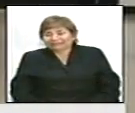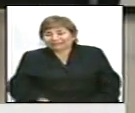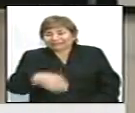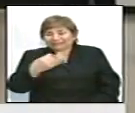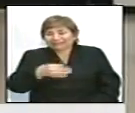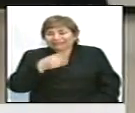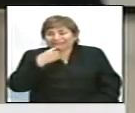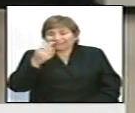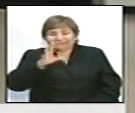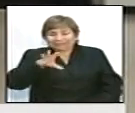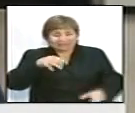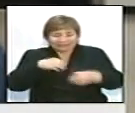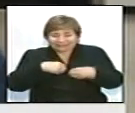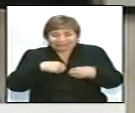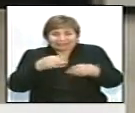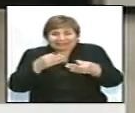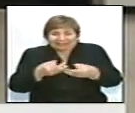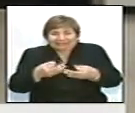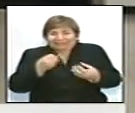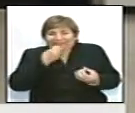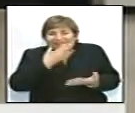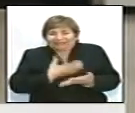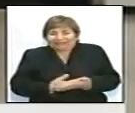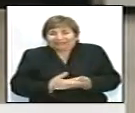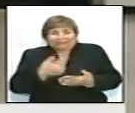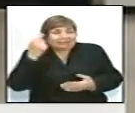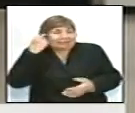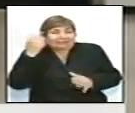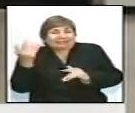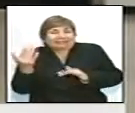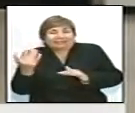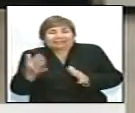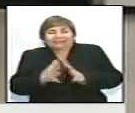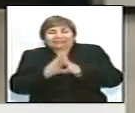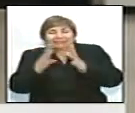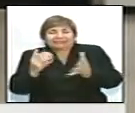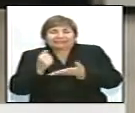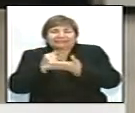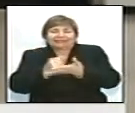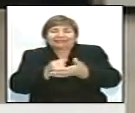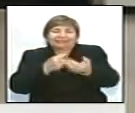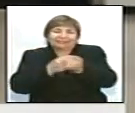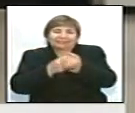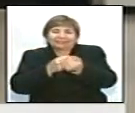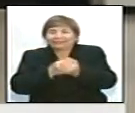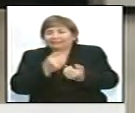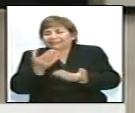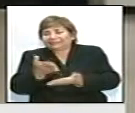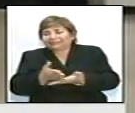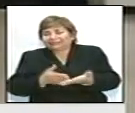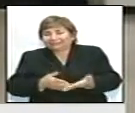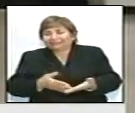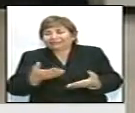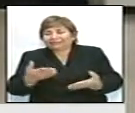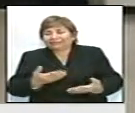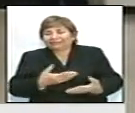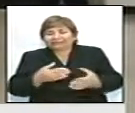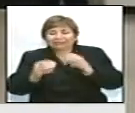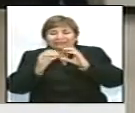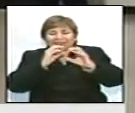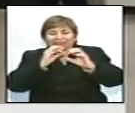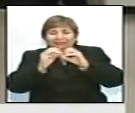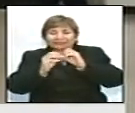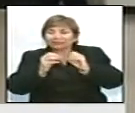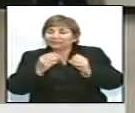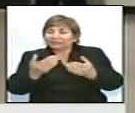Realmente todavía no lo asimilo muy bien, ¿no? Porque no esperábamos tanto ayuda, tanto apoyo de parte de los medios de